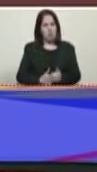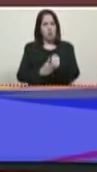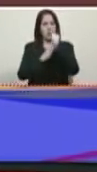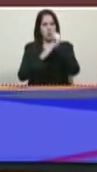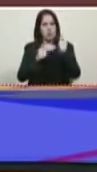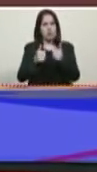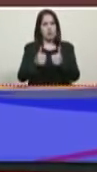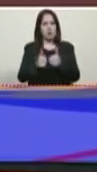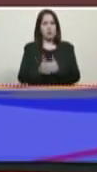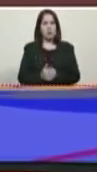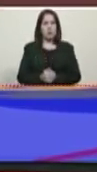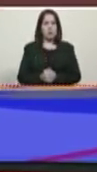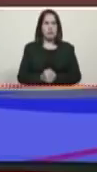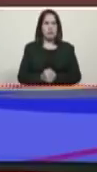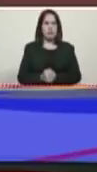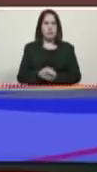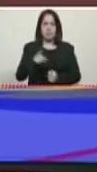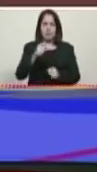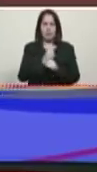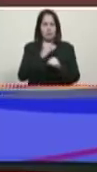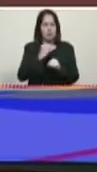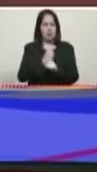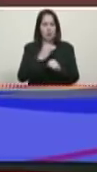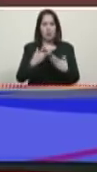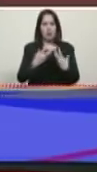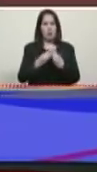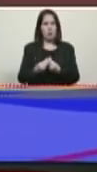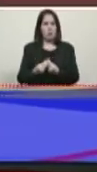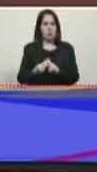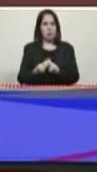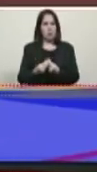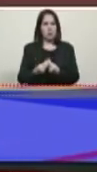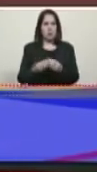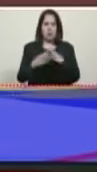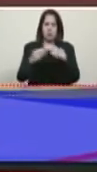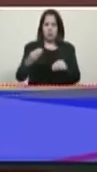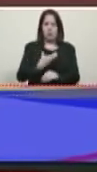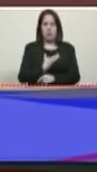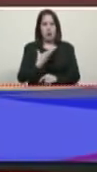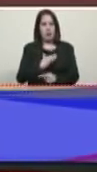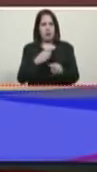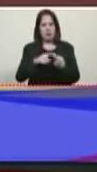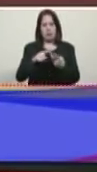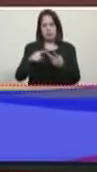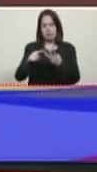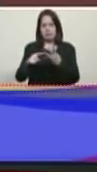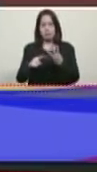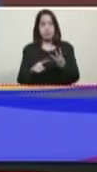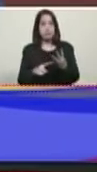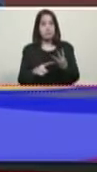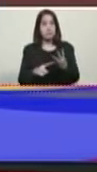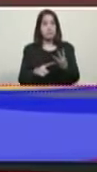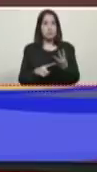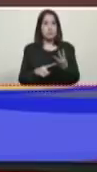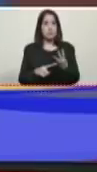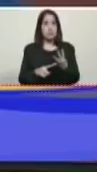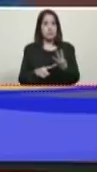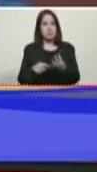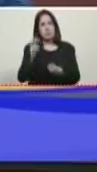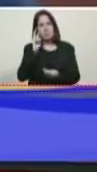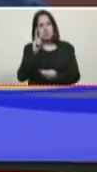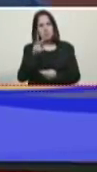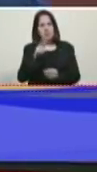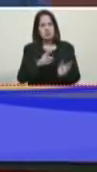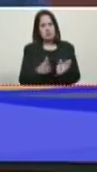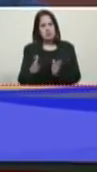tan importante como el suyo y trabaja de cerca con todos los alcaldes con willy casanova de maracaibo está presente como visualiza en este